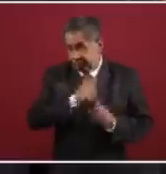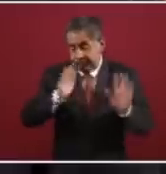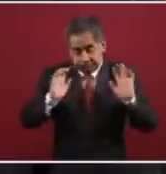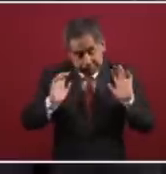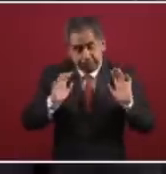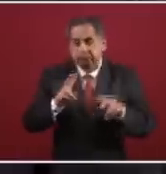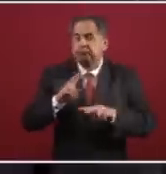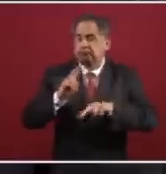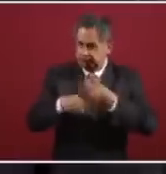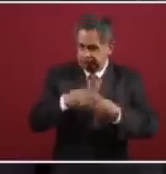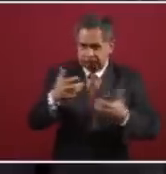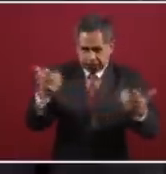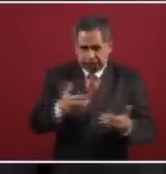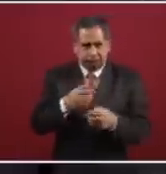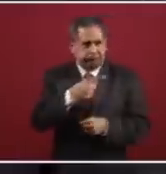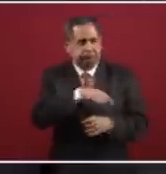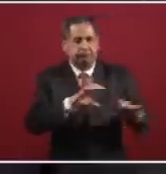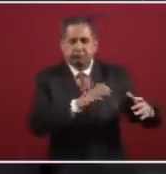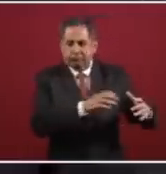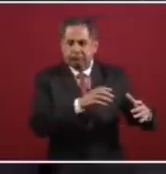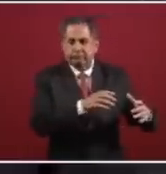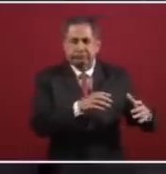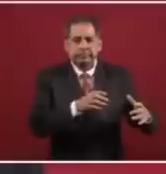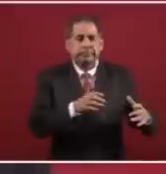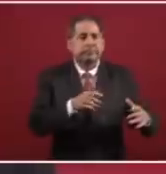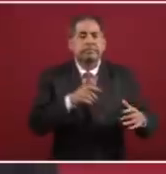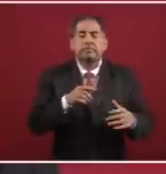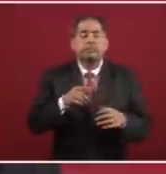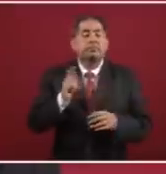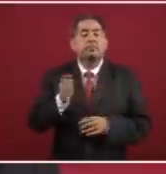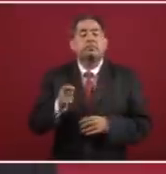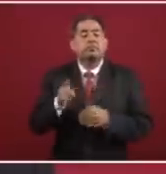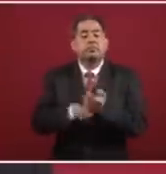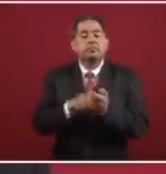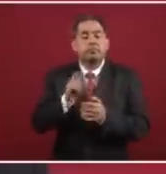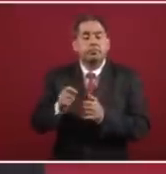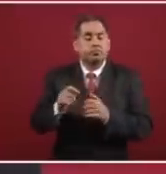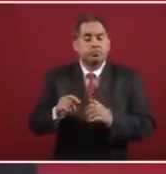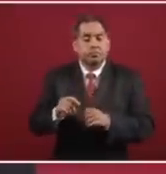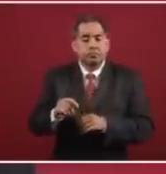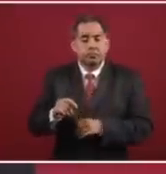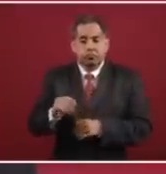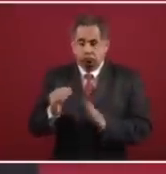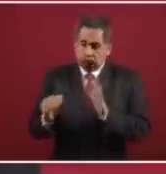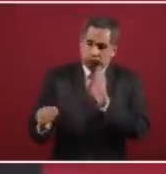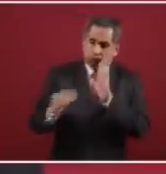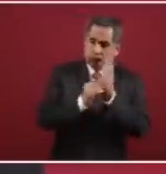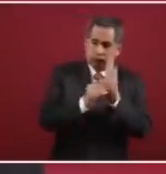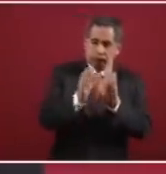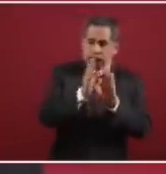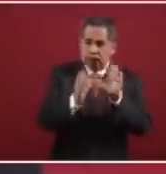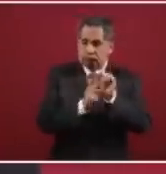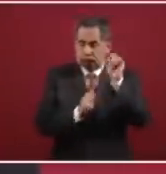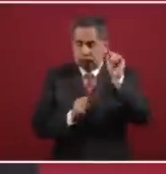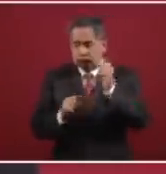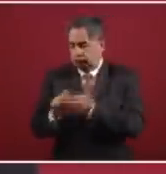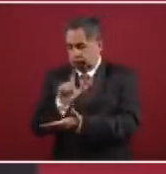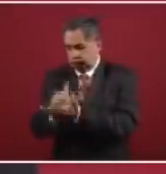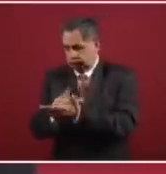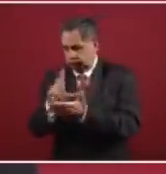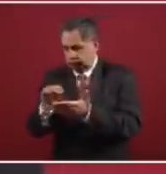guste a los conservadores, el elevar a rango constitucional